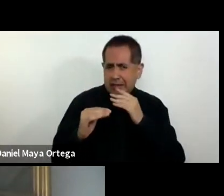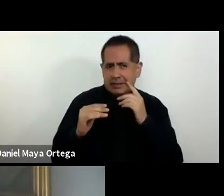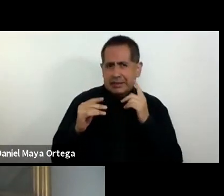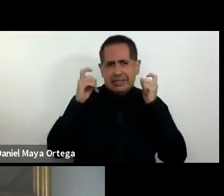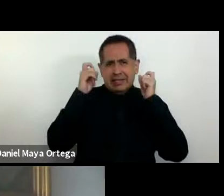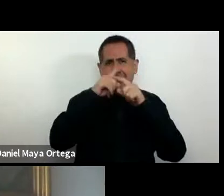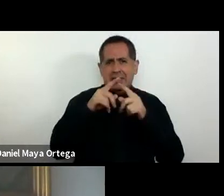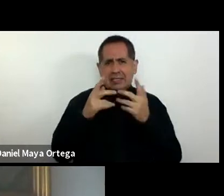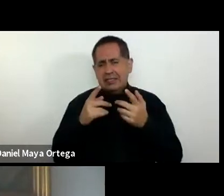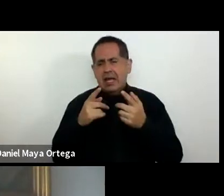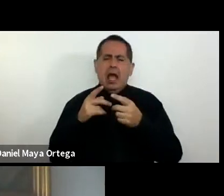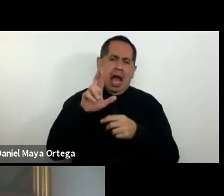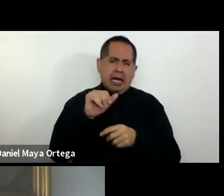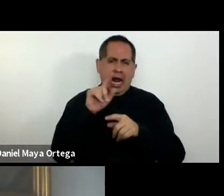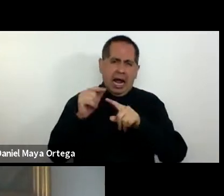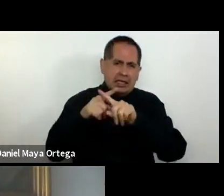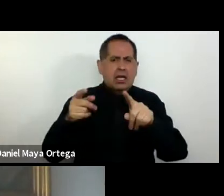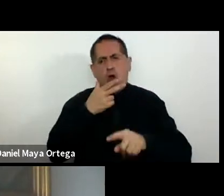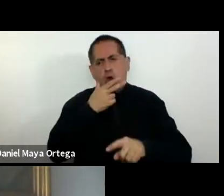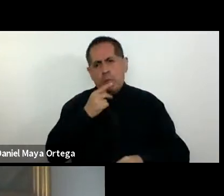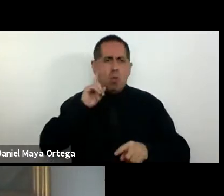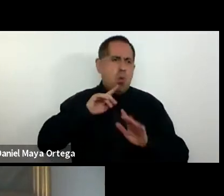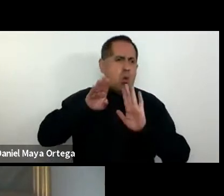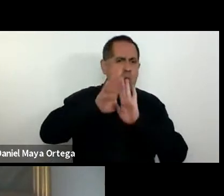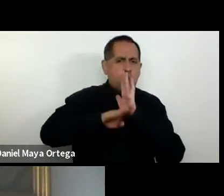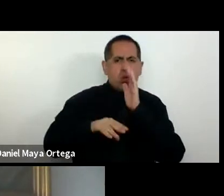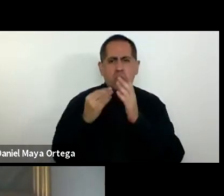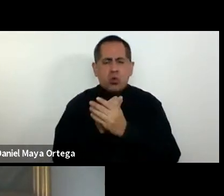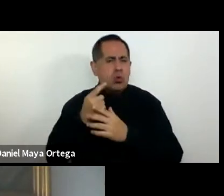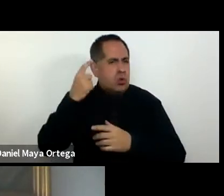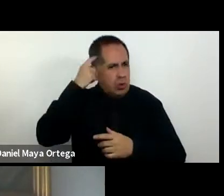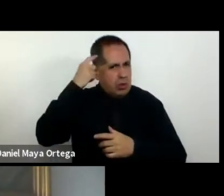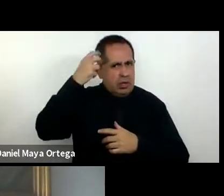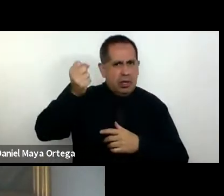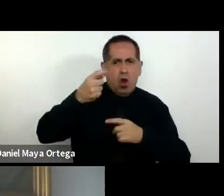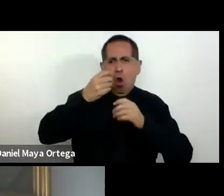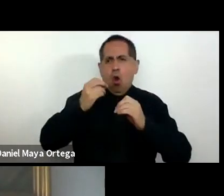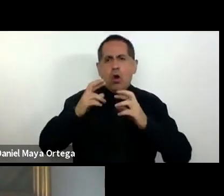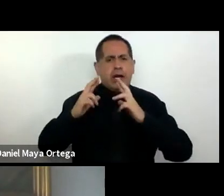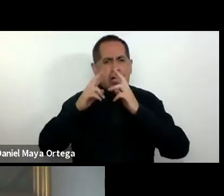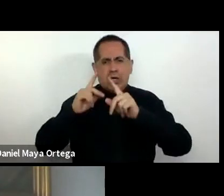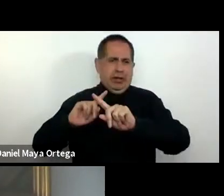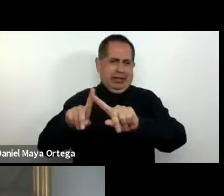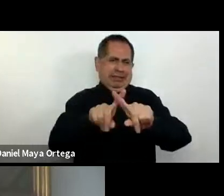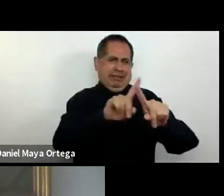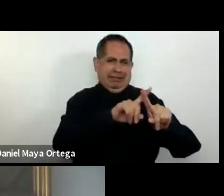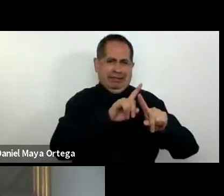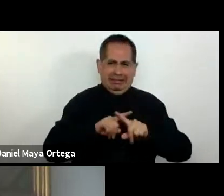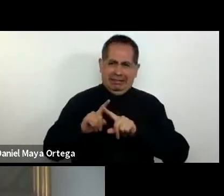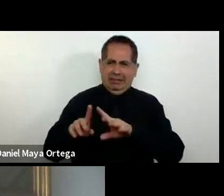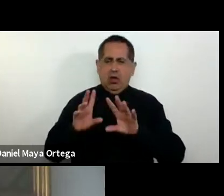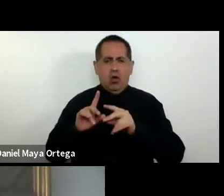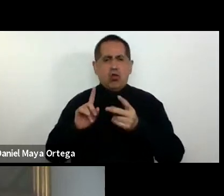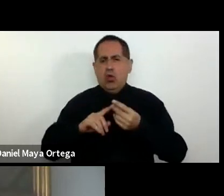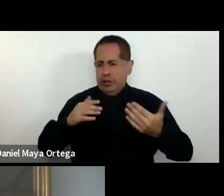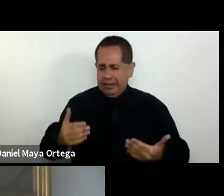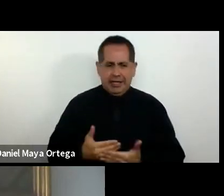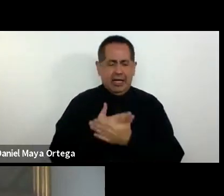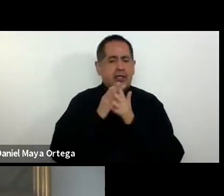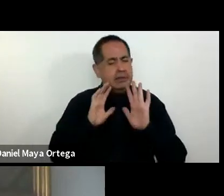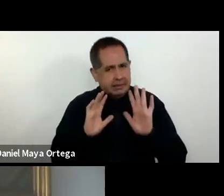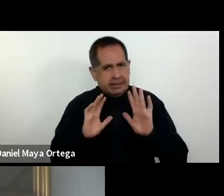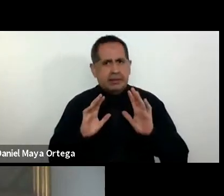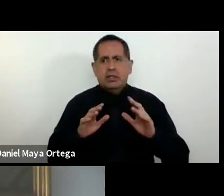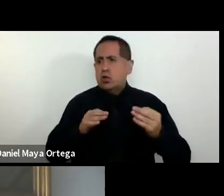la raza, el sexo, el género, la religión o el origen, la